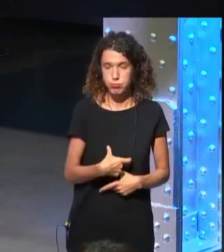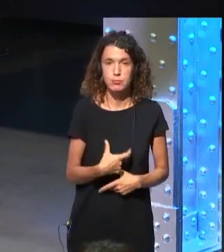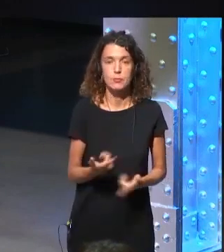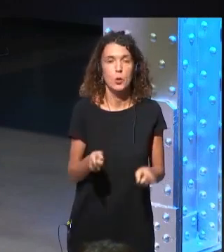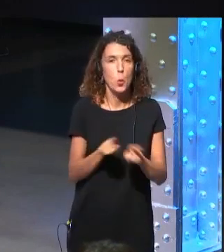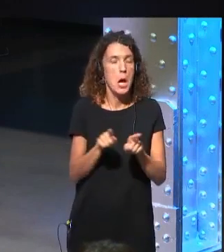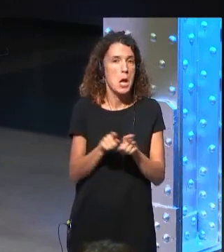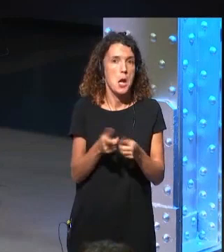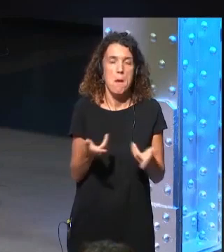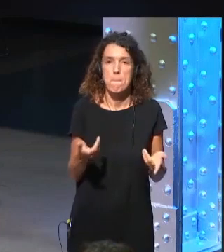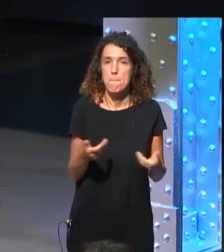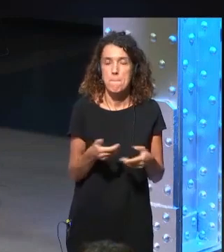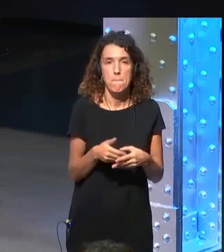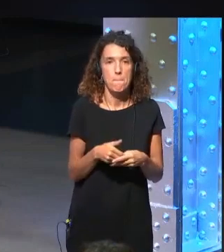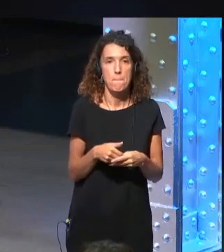que